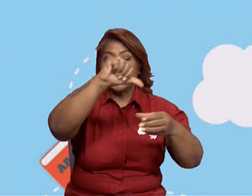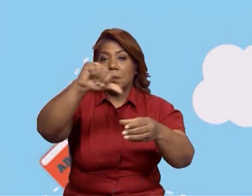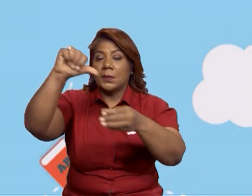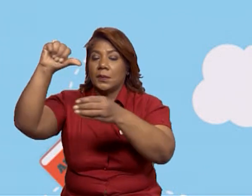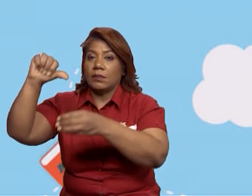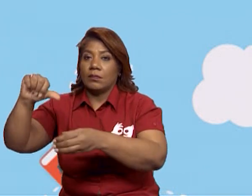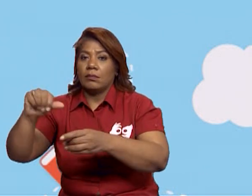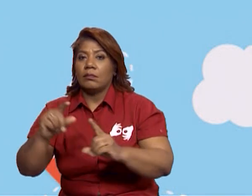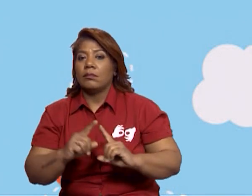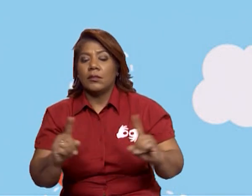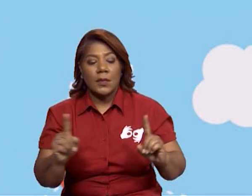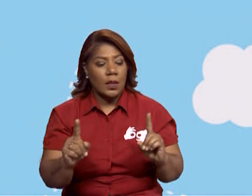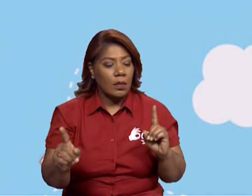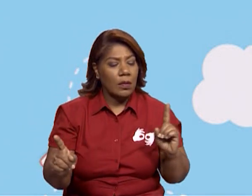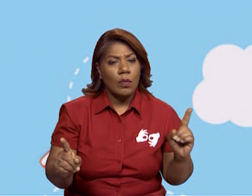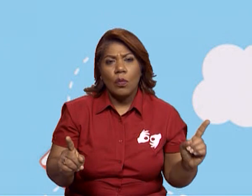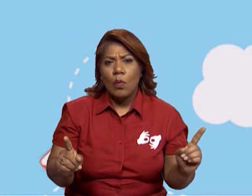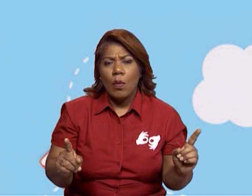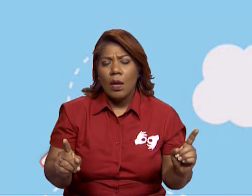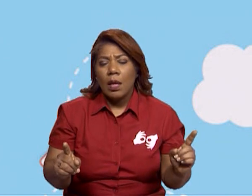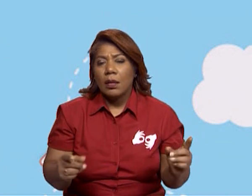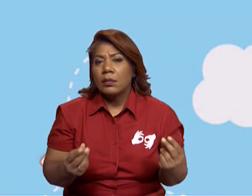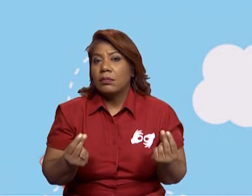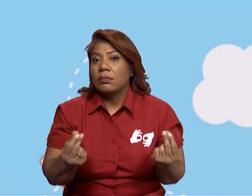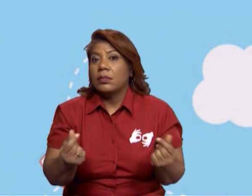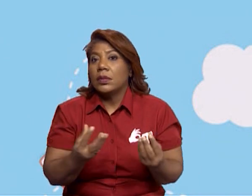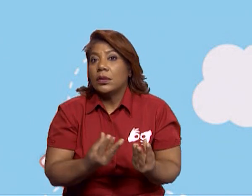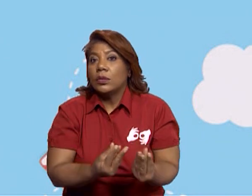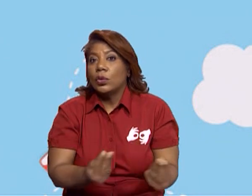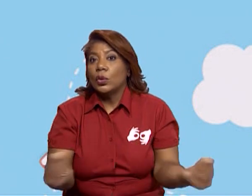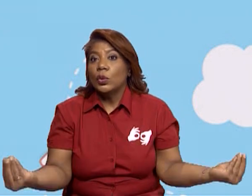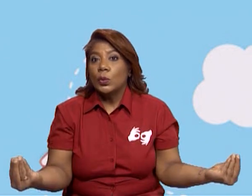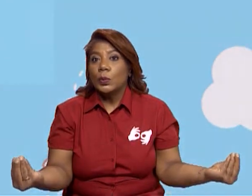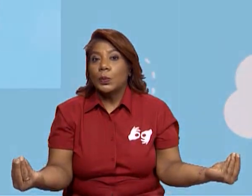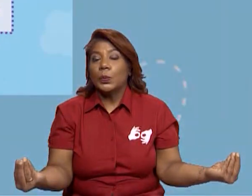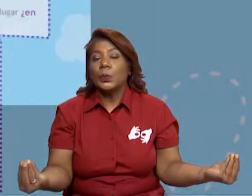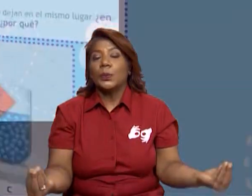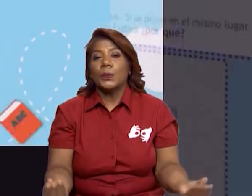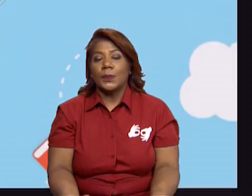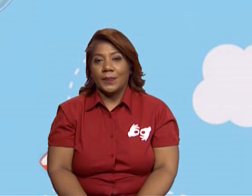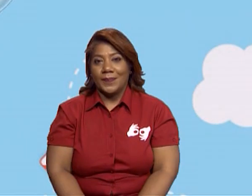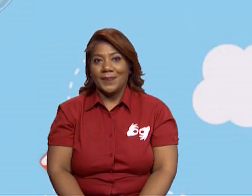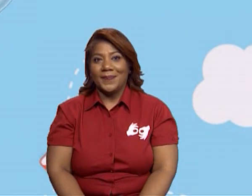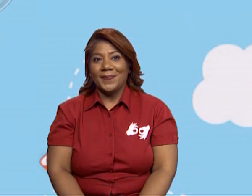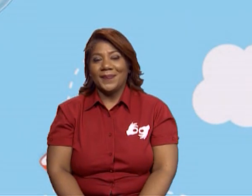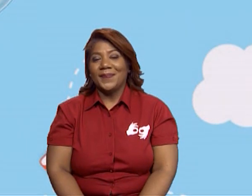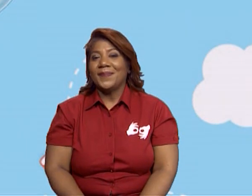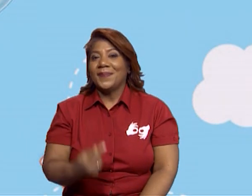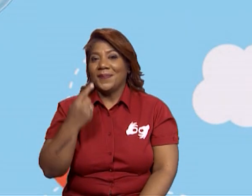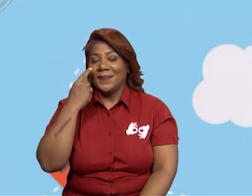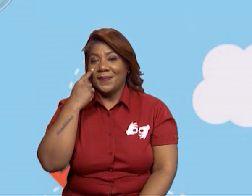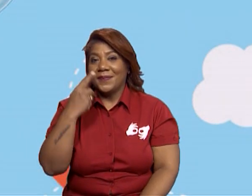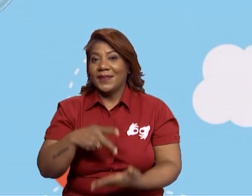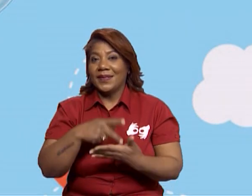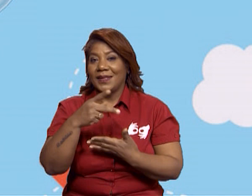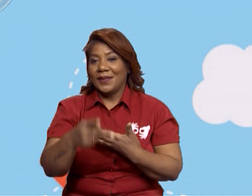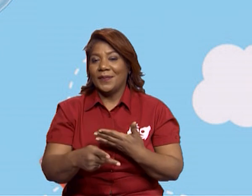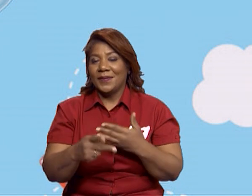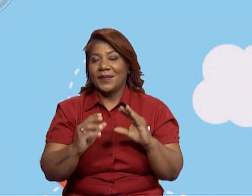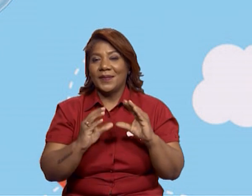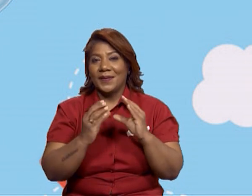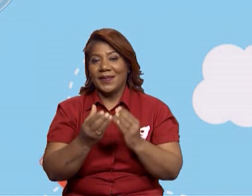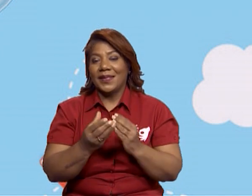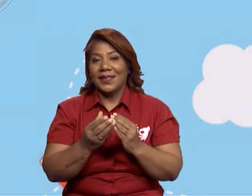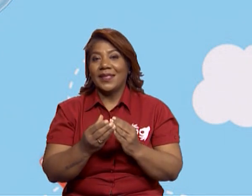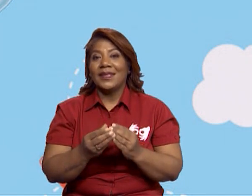ver en cuál se evapora más rápido. Ok, muy bien. Y de esta manera, mis queridos estudiantes, esperemos que te haya agradado la